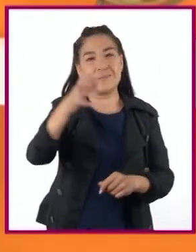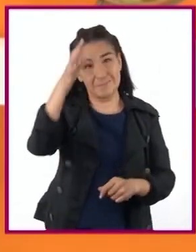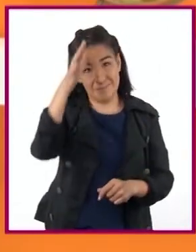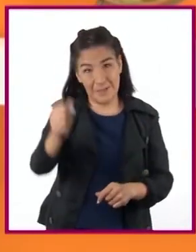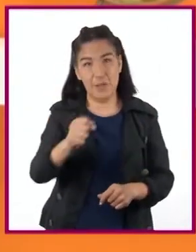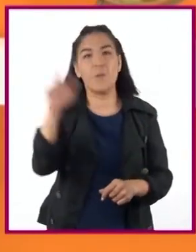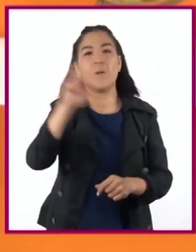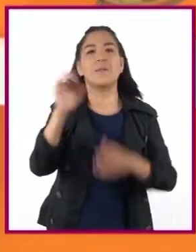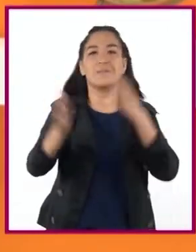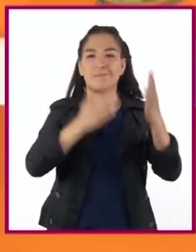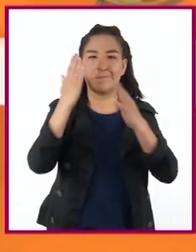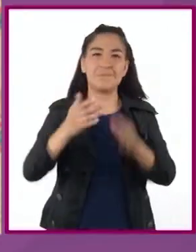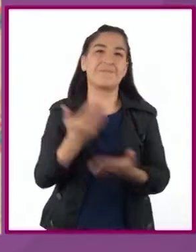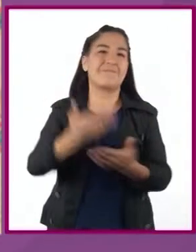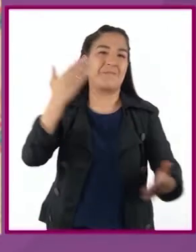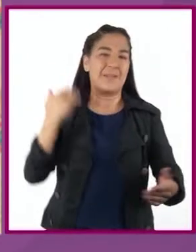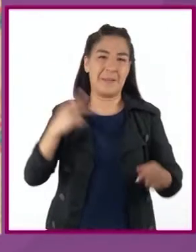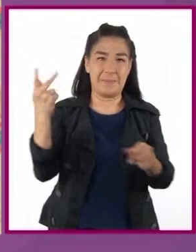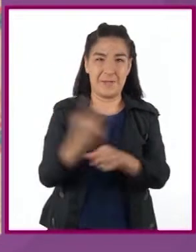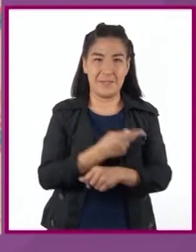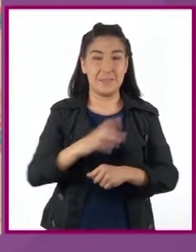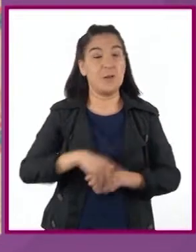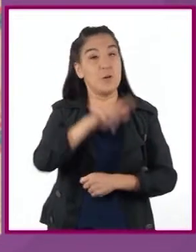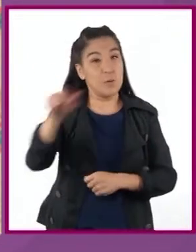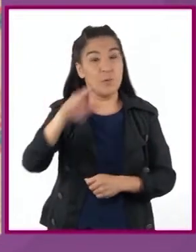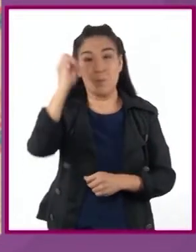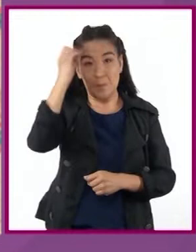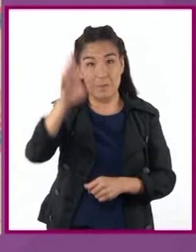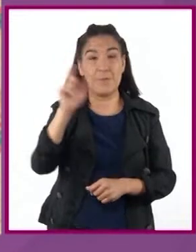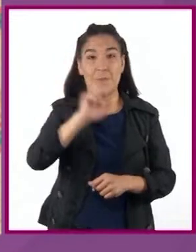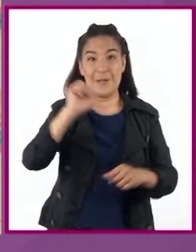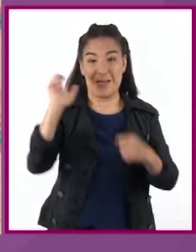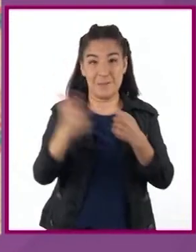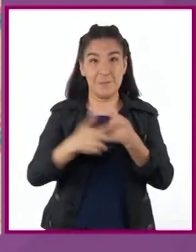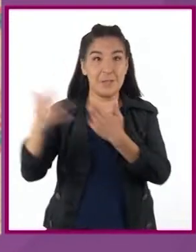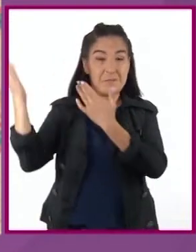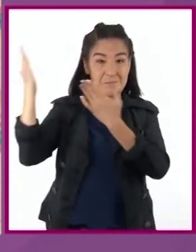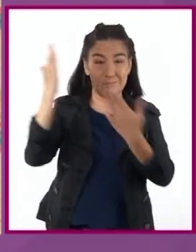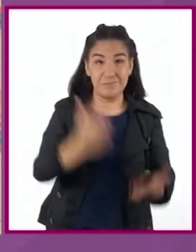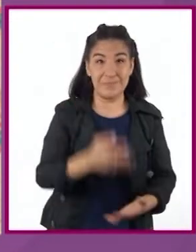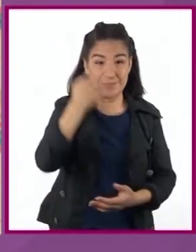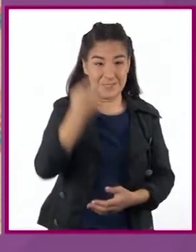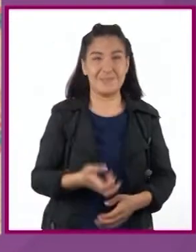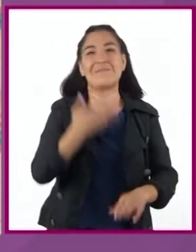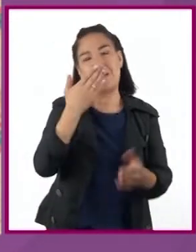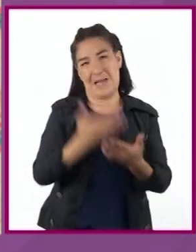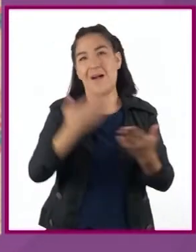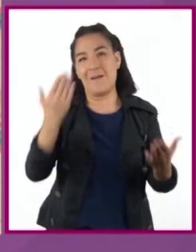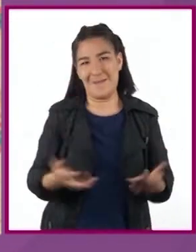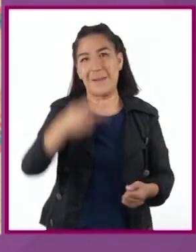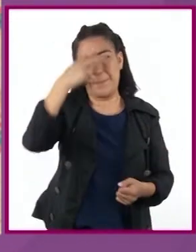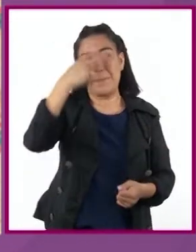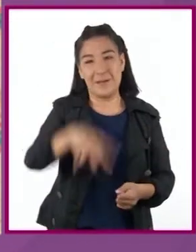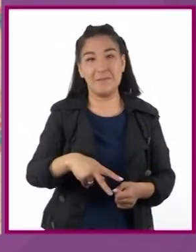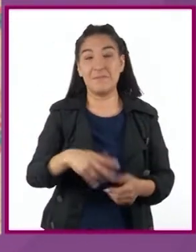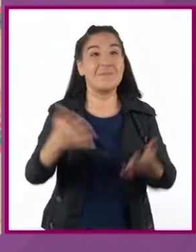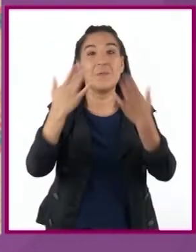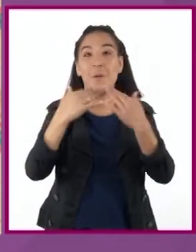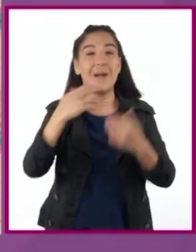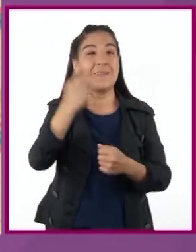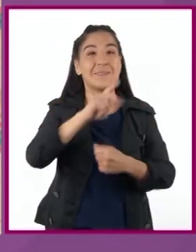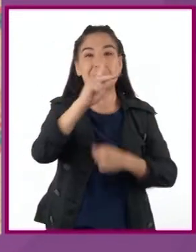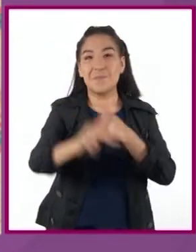cuando estudiamos nuestro pasado. No olviden que cuando los europeos llegaron al territorio que hoy es México, no se encontraron con un